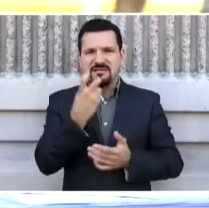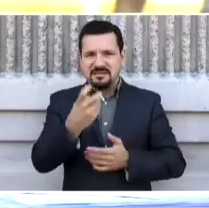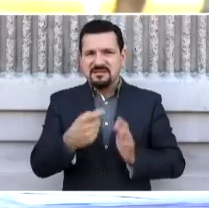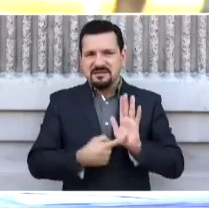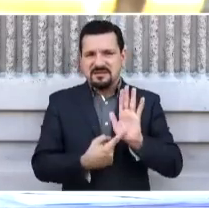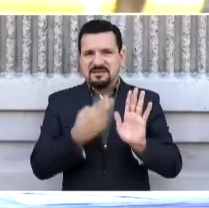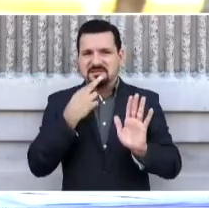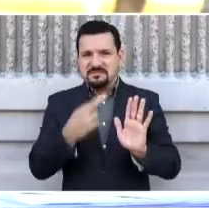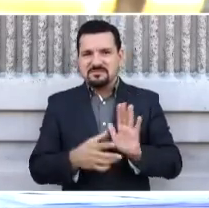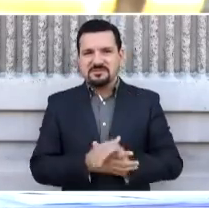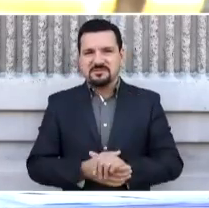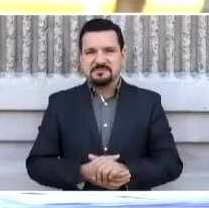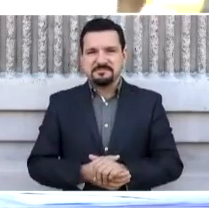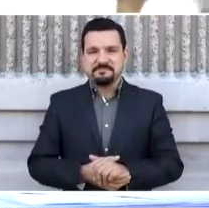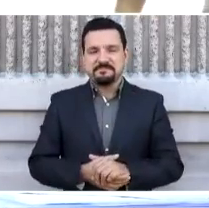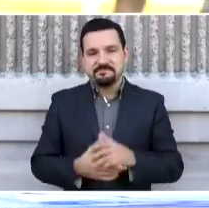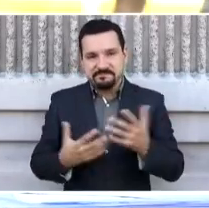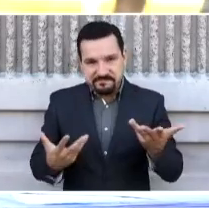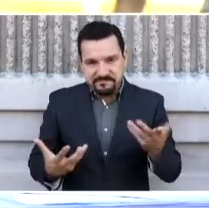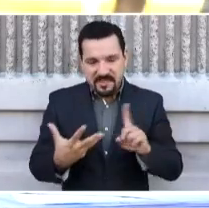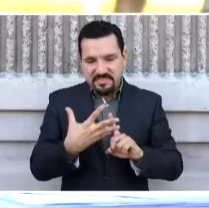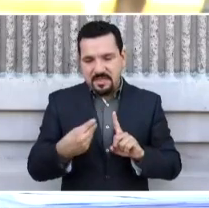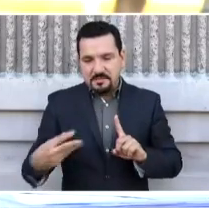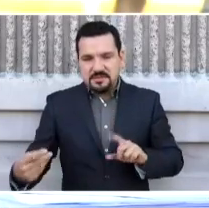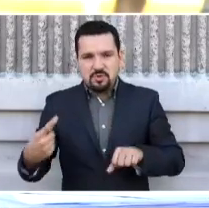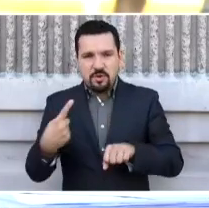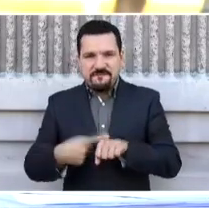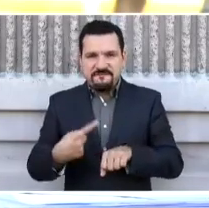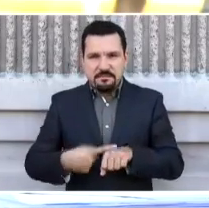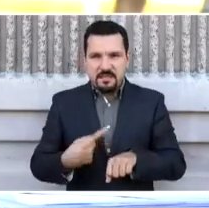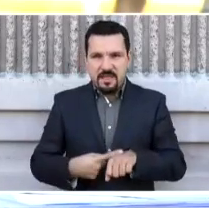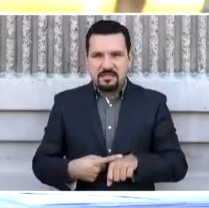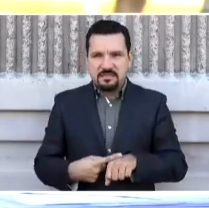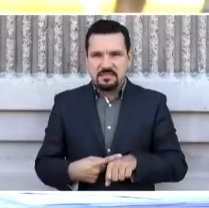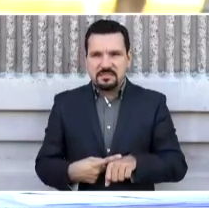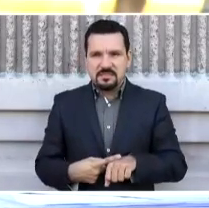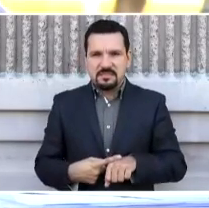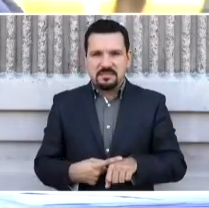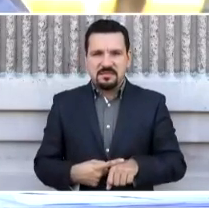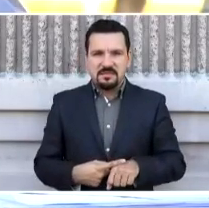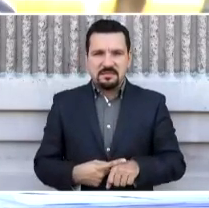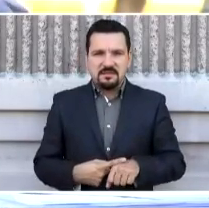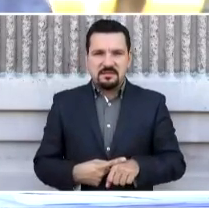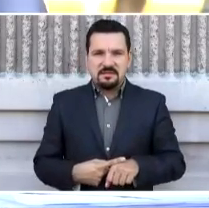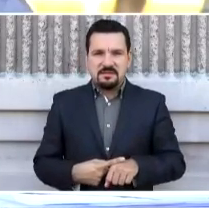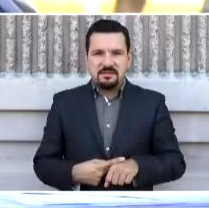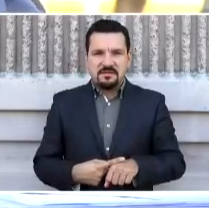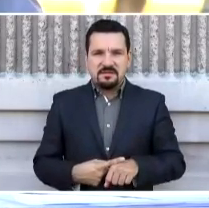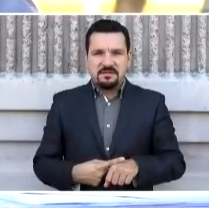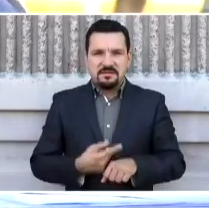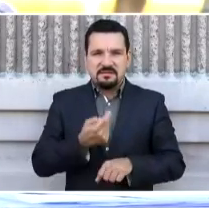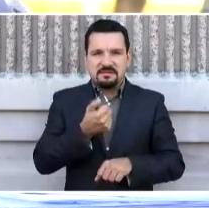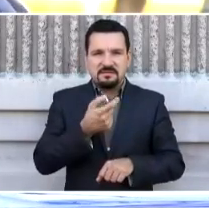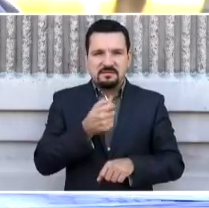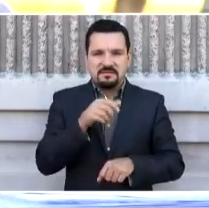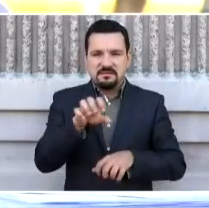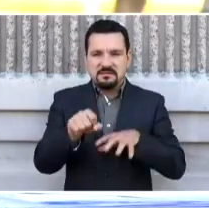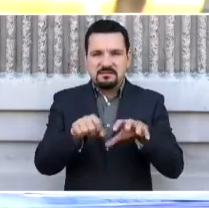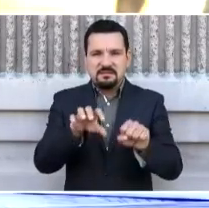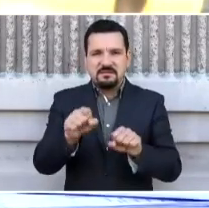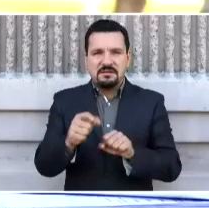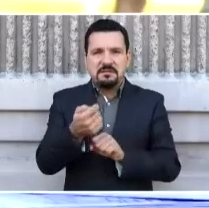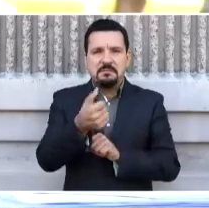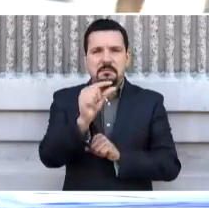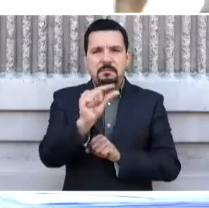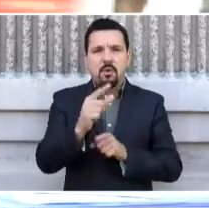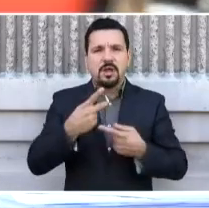que la transmisión de la enfermedad apenas ha alcanzado una pequeña proporción de la